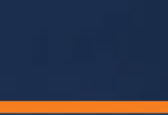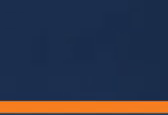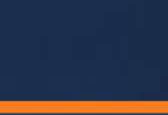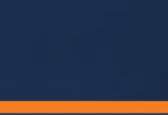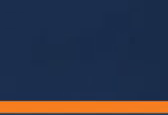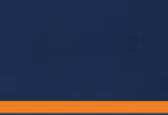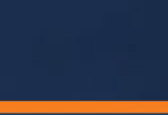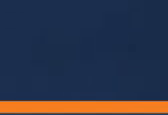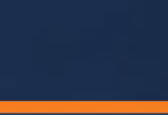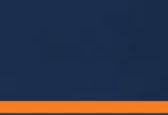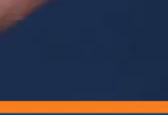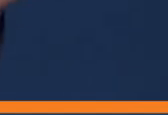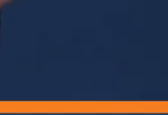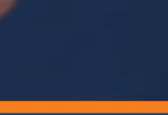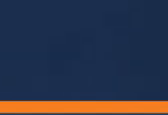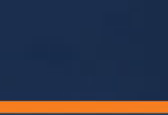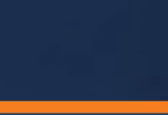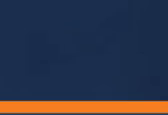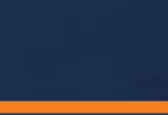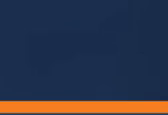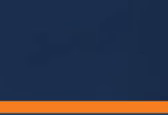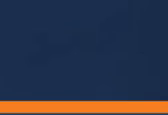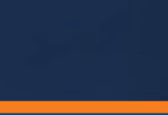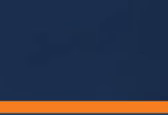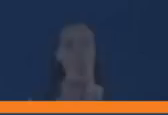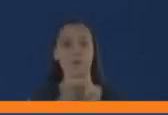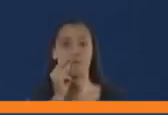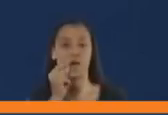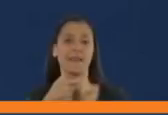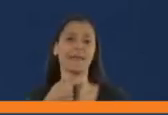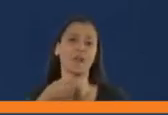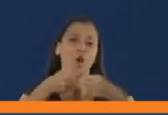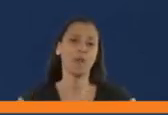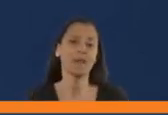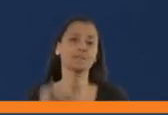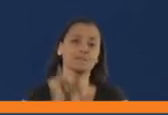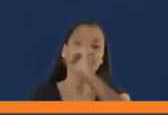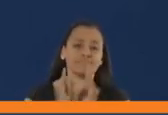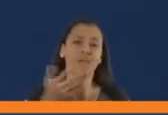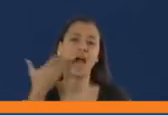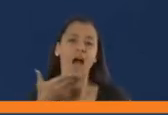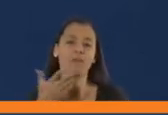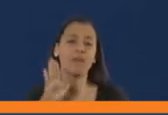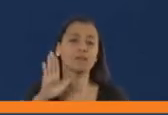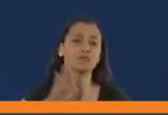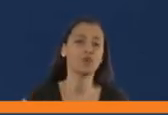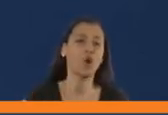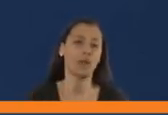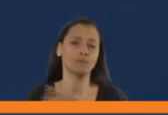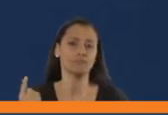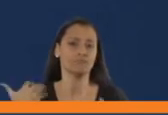gobierno señoras y señores quiero empezar estas palabras valorando los esfuerzos